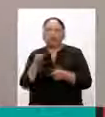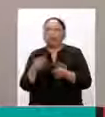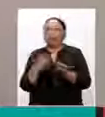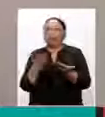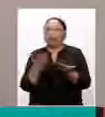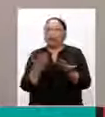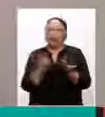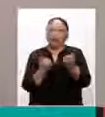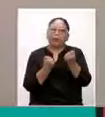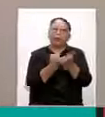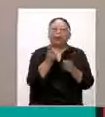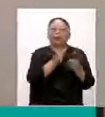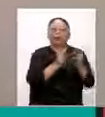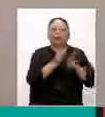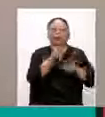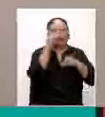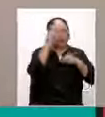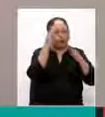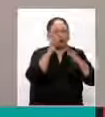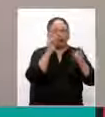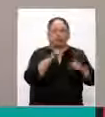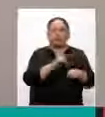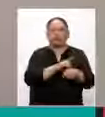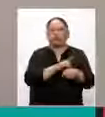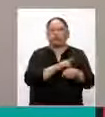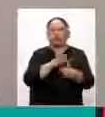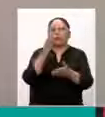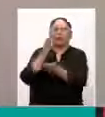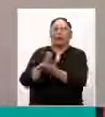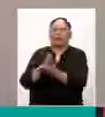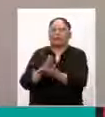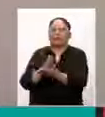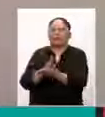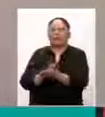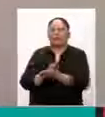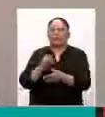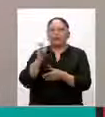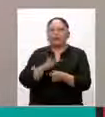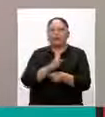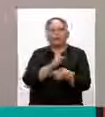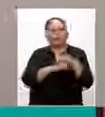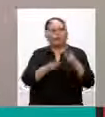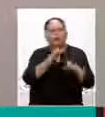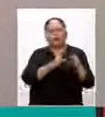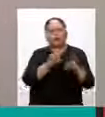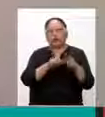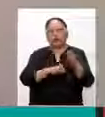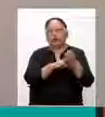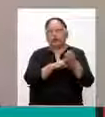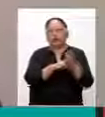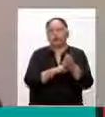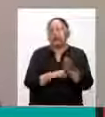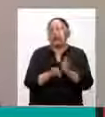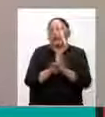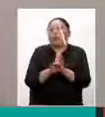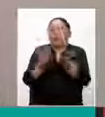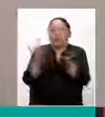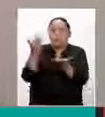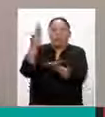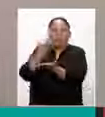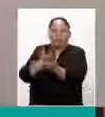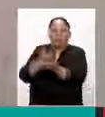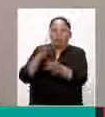nuestro Sistema Nacional de Salud no responde a la demanda de la población. Y un paro en estos momentos de pandemia